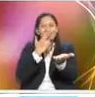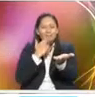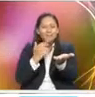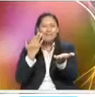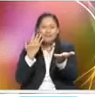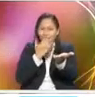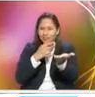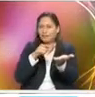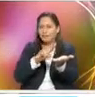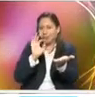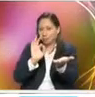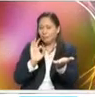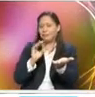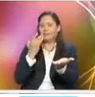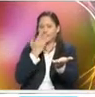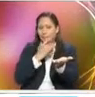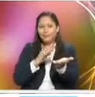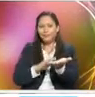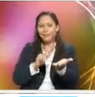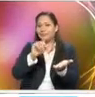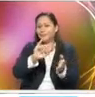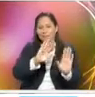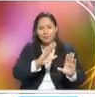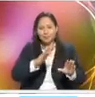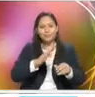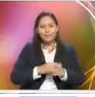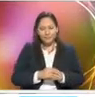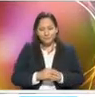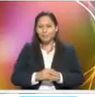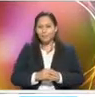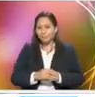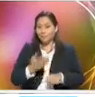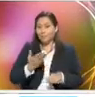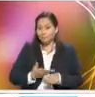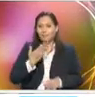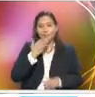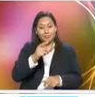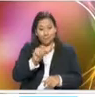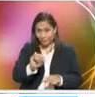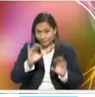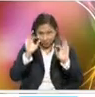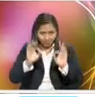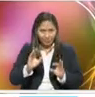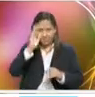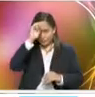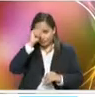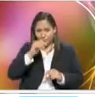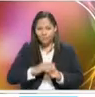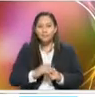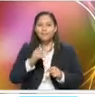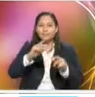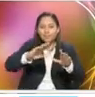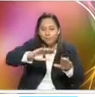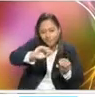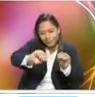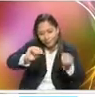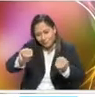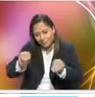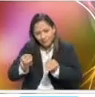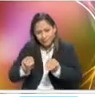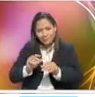entonces queda muy, muy rico. Yo creo que así, con esas. Ah, bueno, sí. Muy bien, así con esas, Está bien. perfecto. Sí, como Ya sea. está. Vamos a irlo acomodando aquí por donde